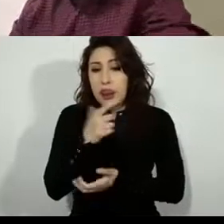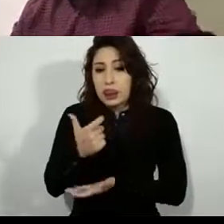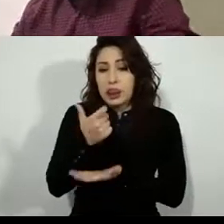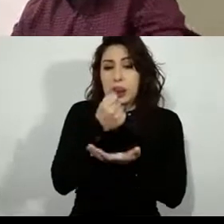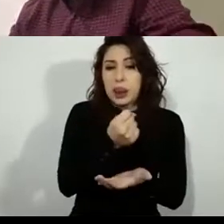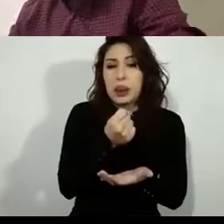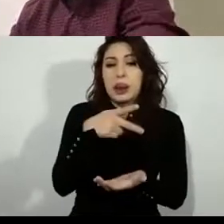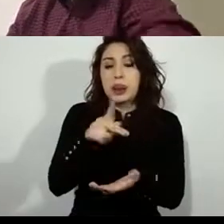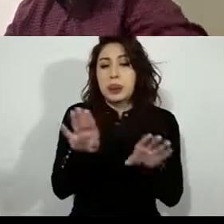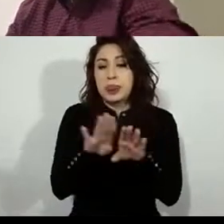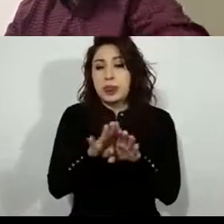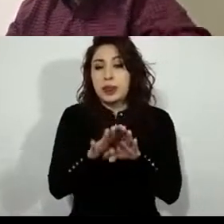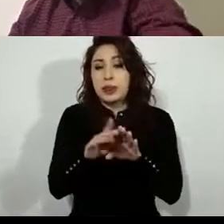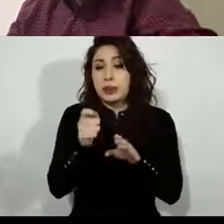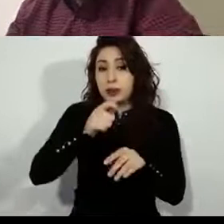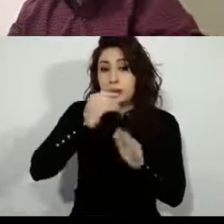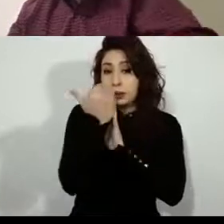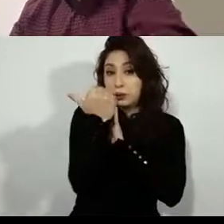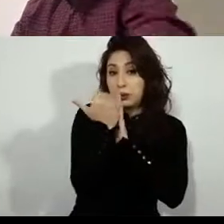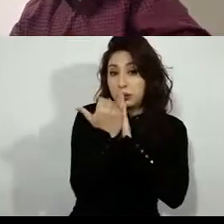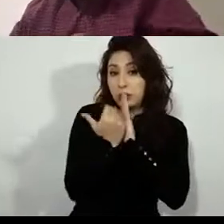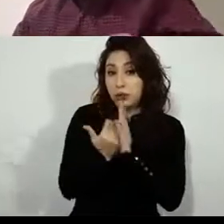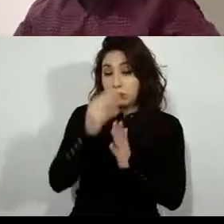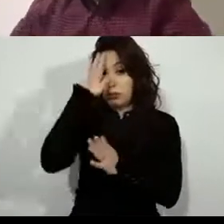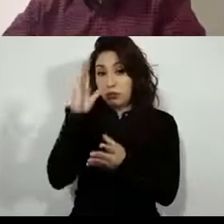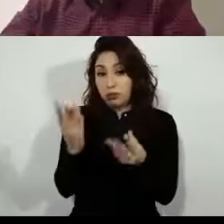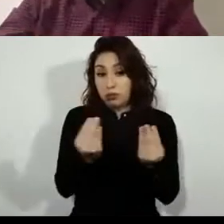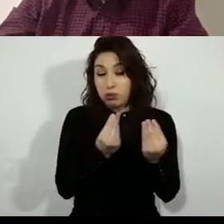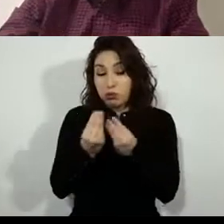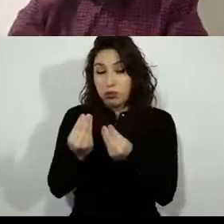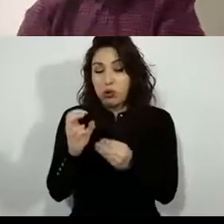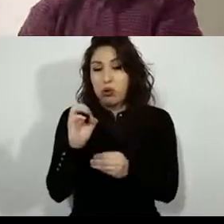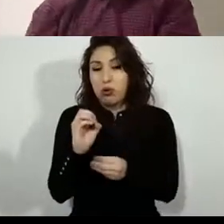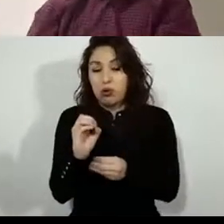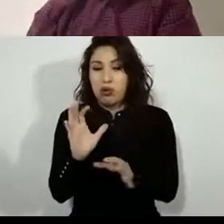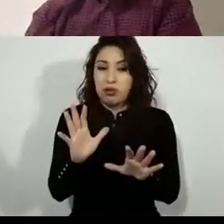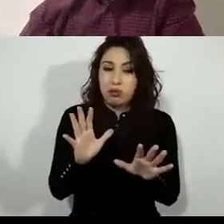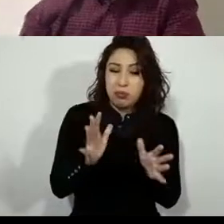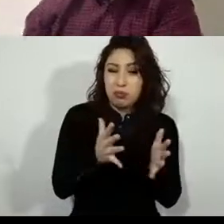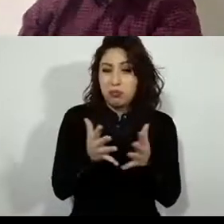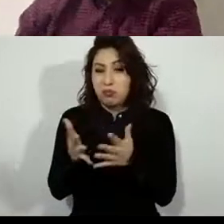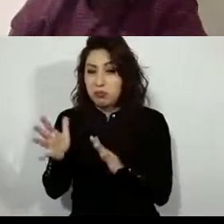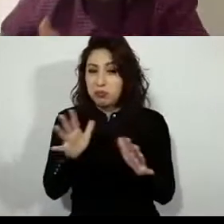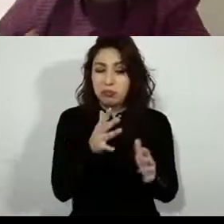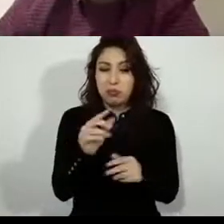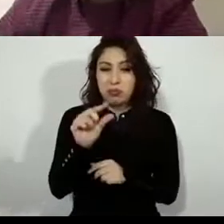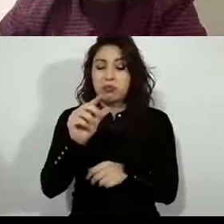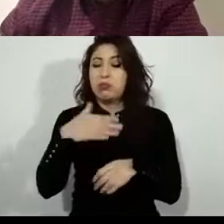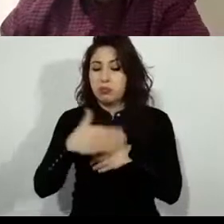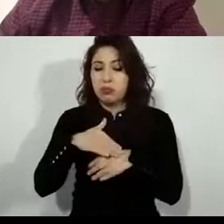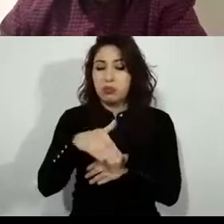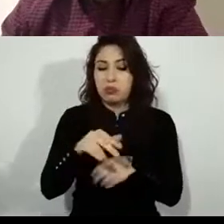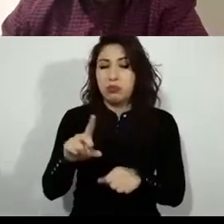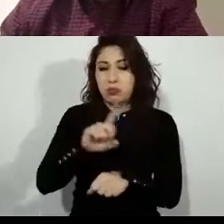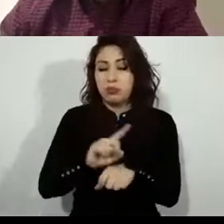de la legislatura. Este trabajo lo estaremos haciendo en los próximos días, y una vez que